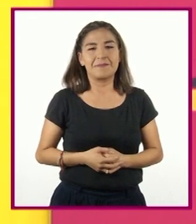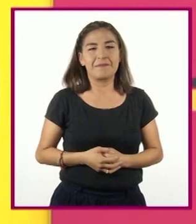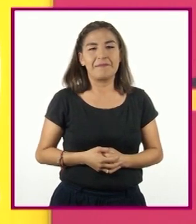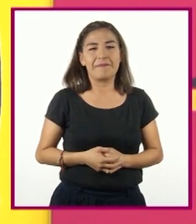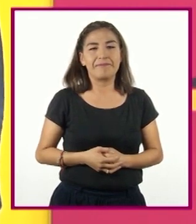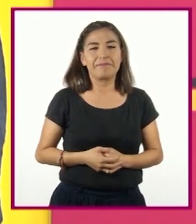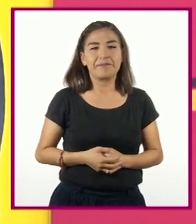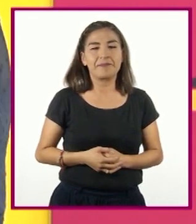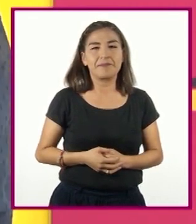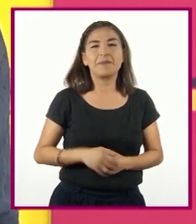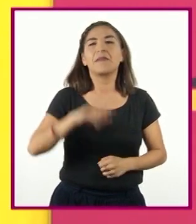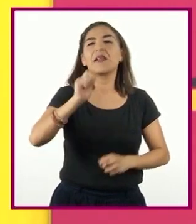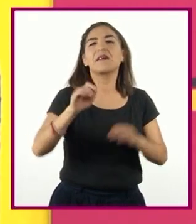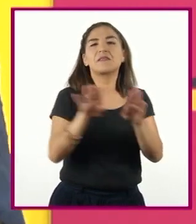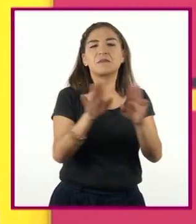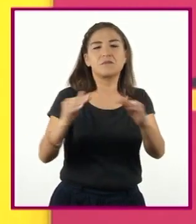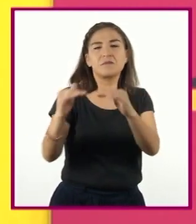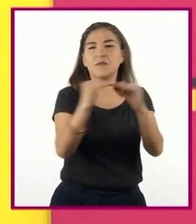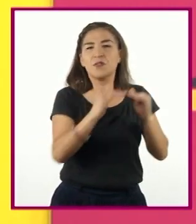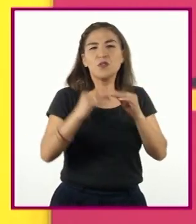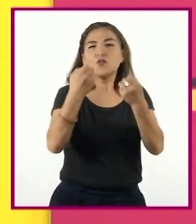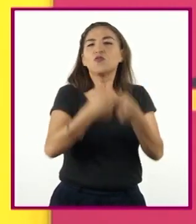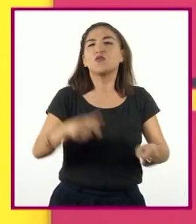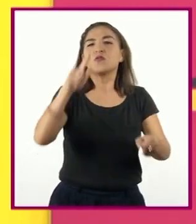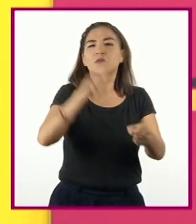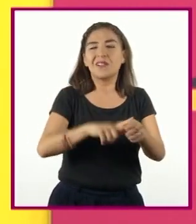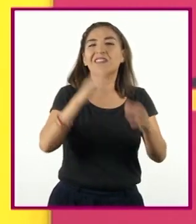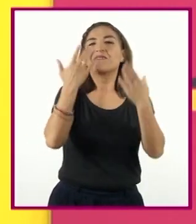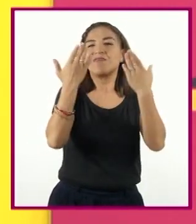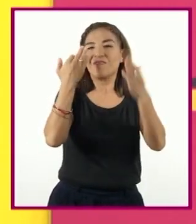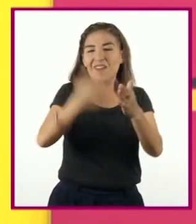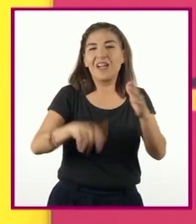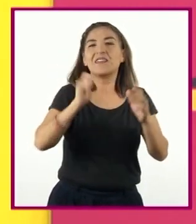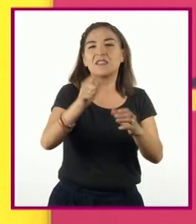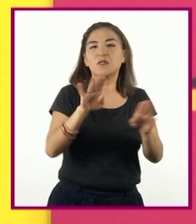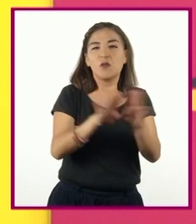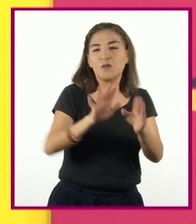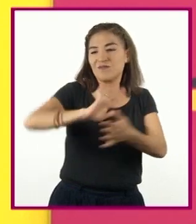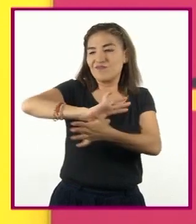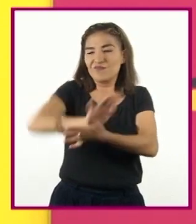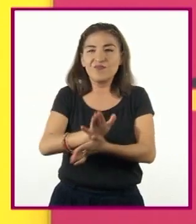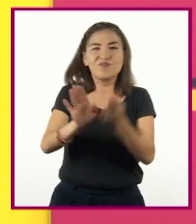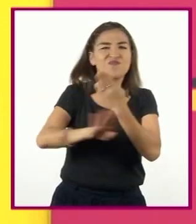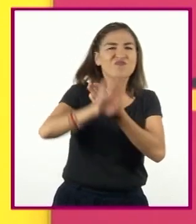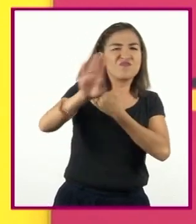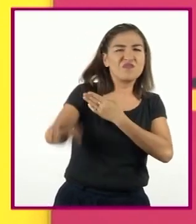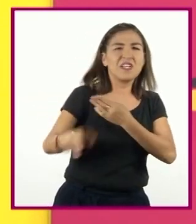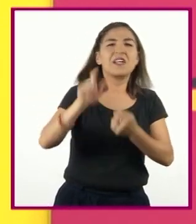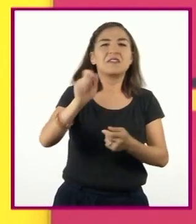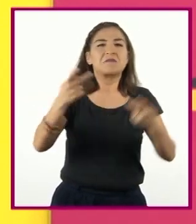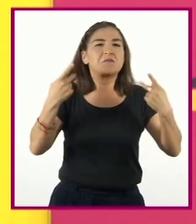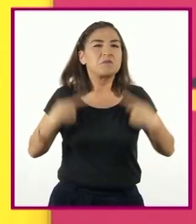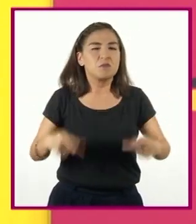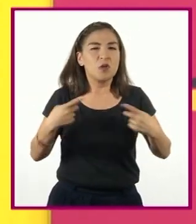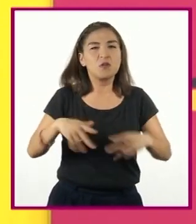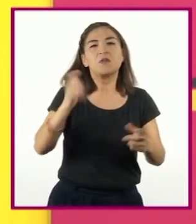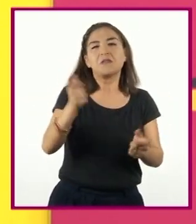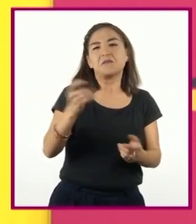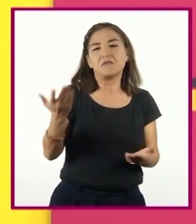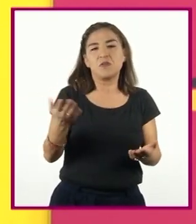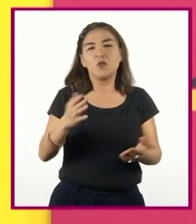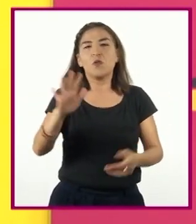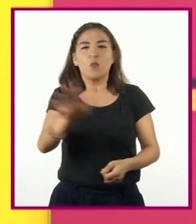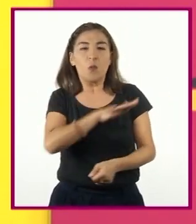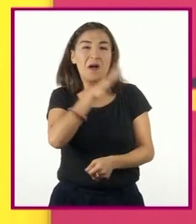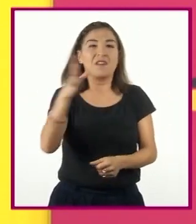La desigualdad social propicia la marginación al discriminar o excluir a las personas por su color de piel,